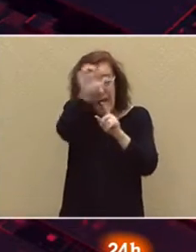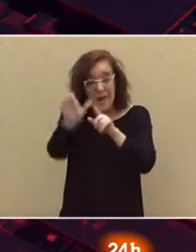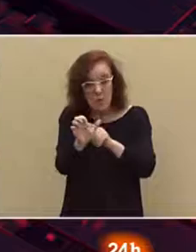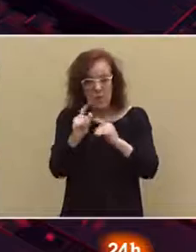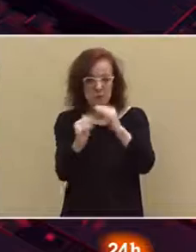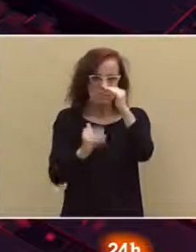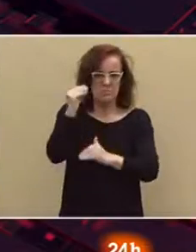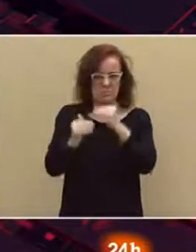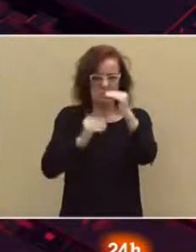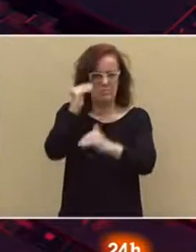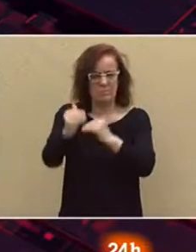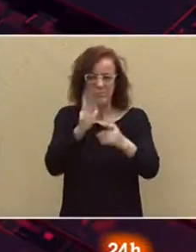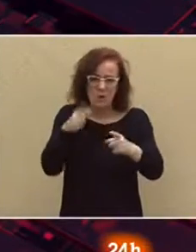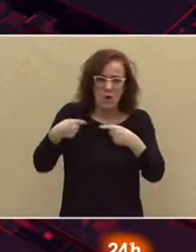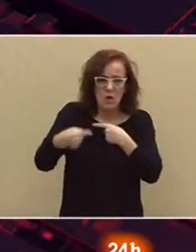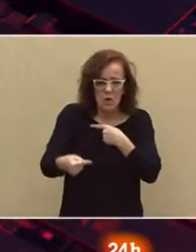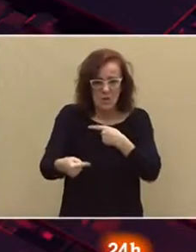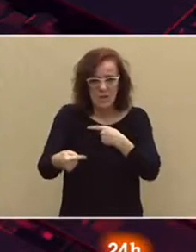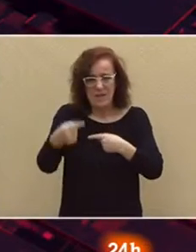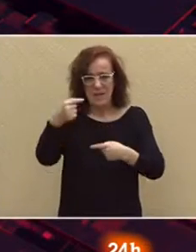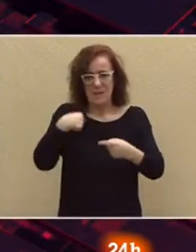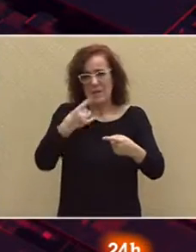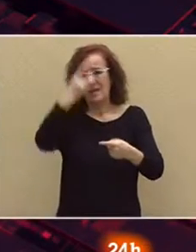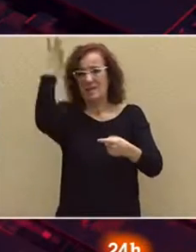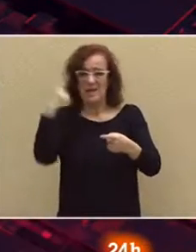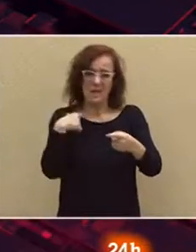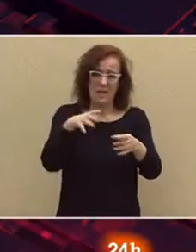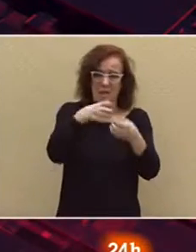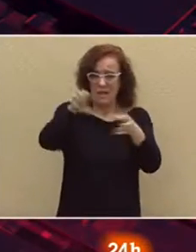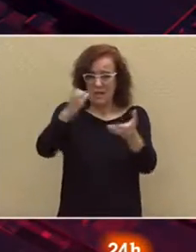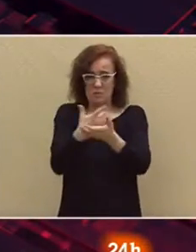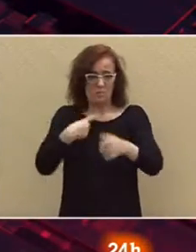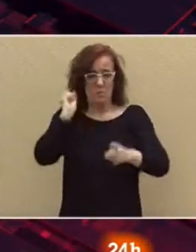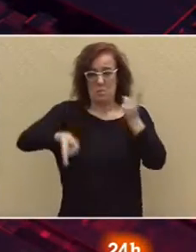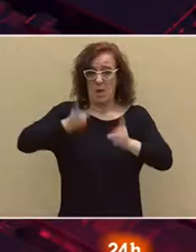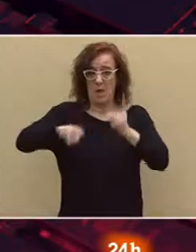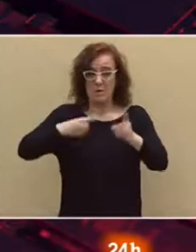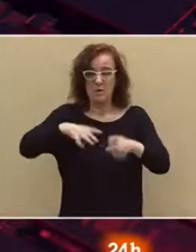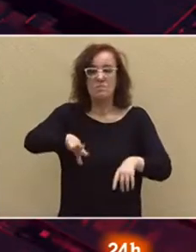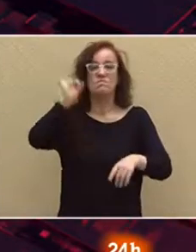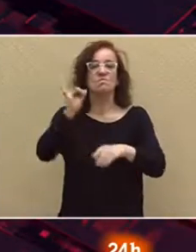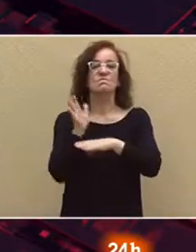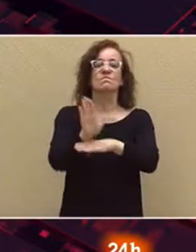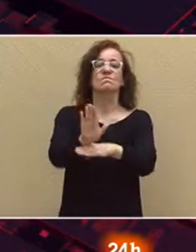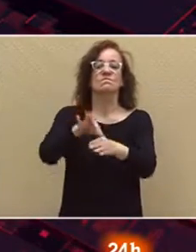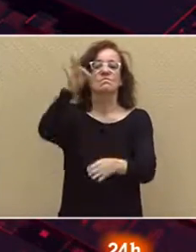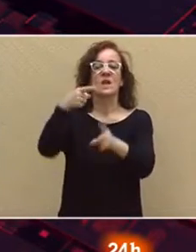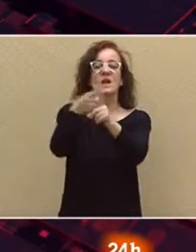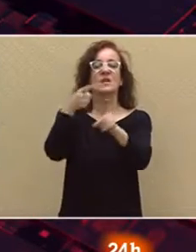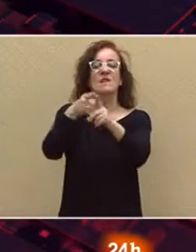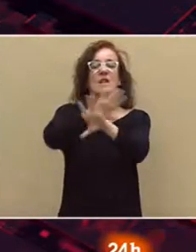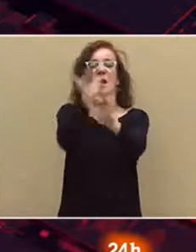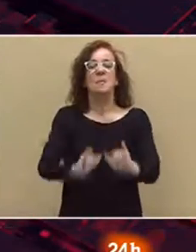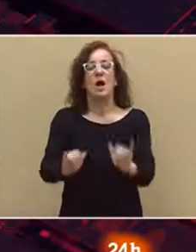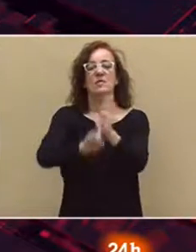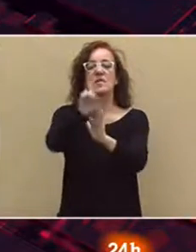devastadoras consecuencias de ideologías nacionalistas y totalitarias, consiguió erigirse en referente de la paz, del desarrollo humano